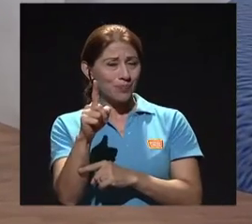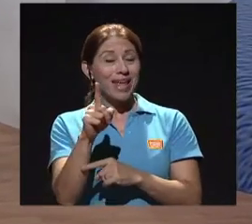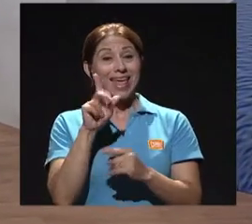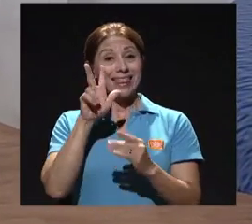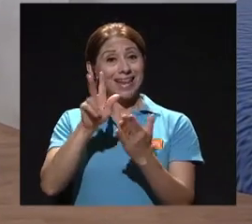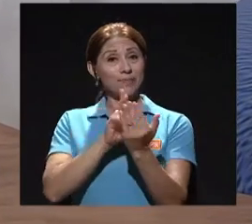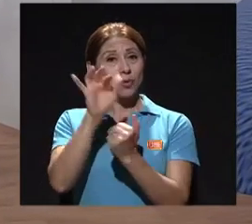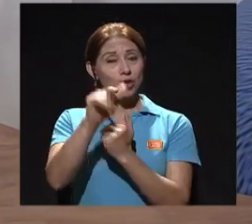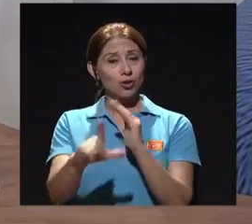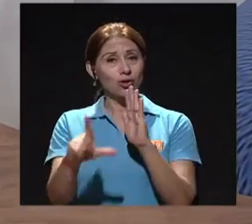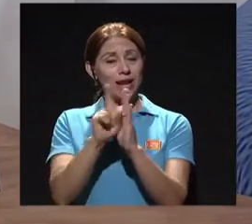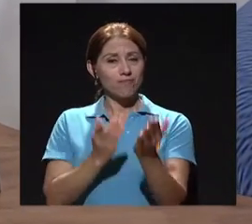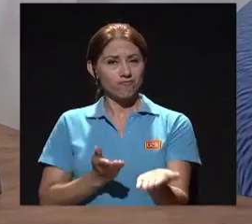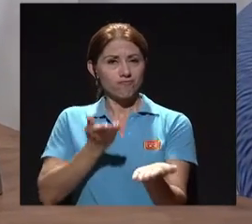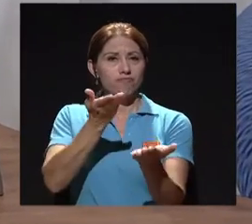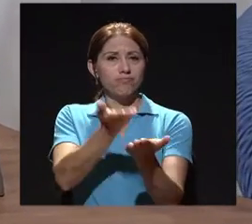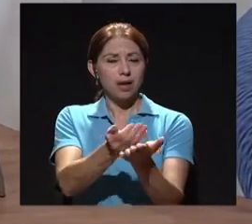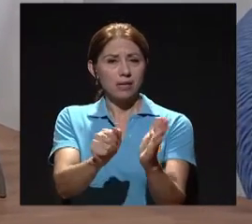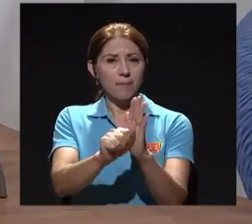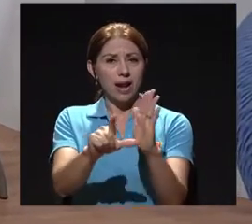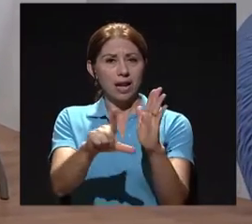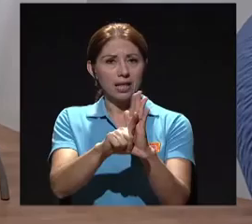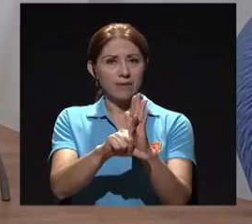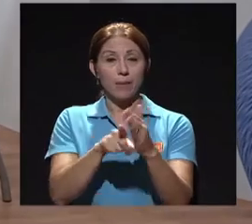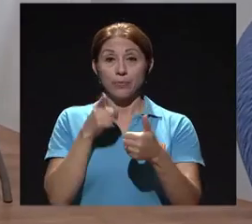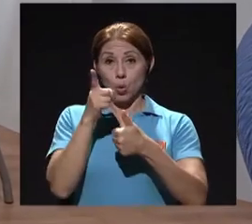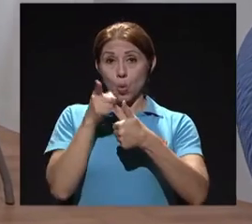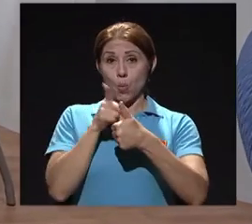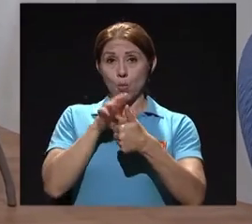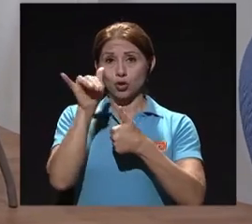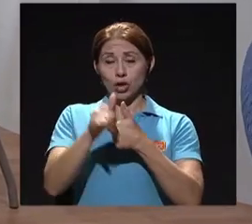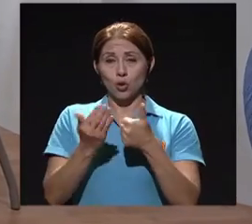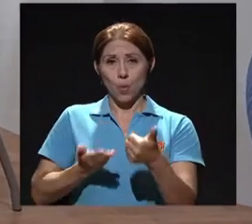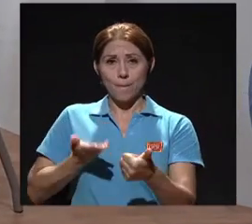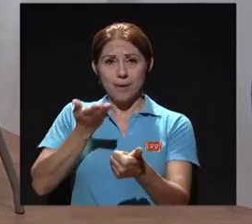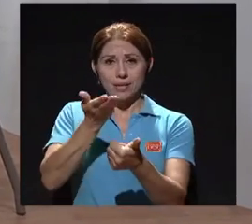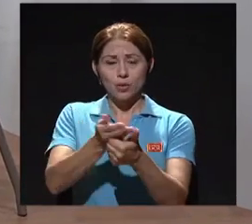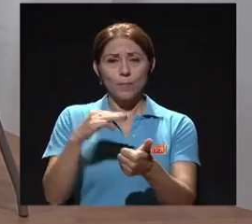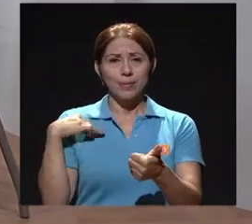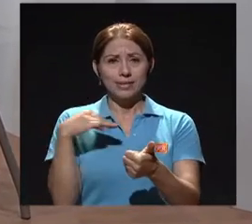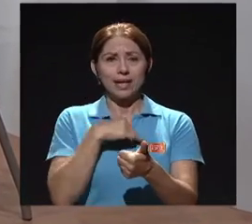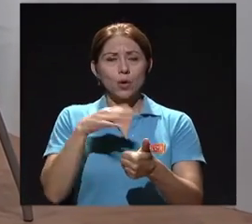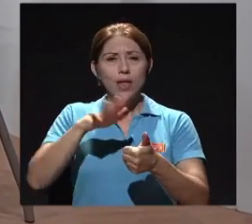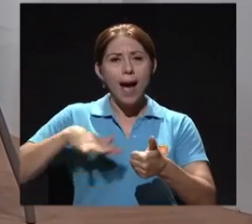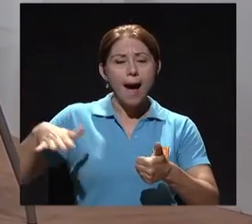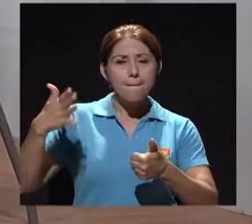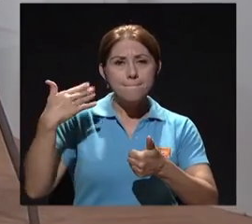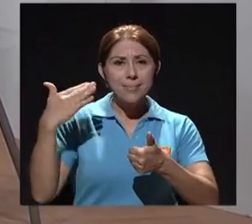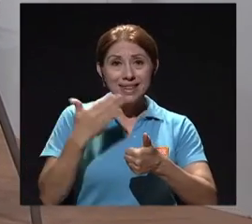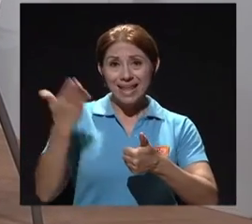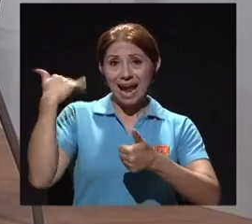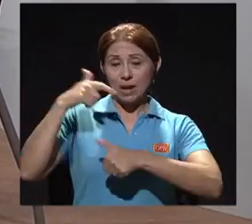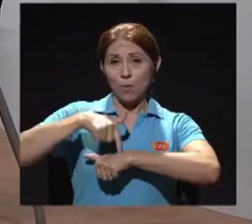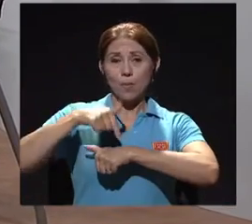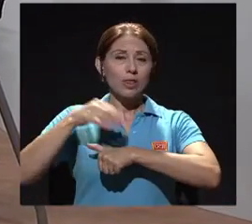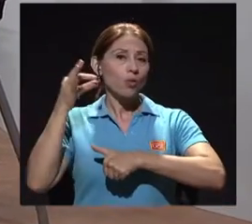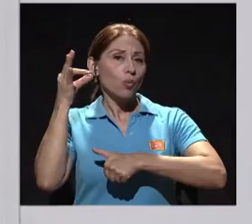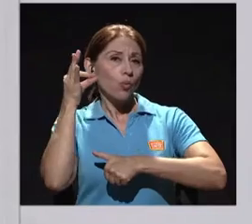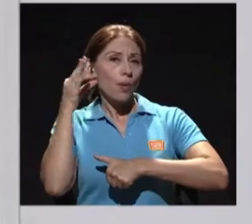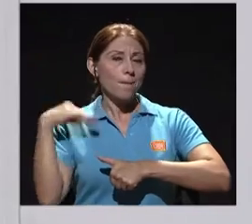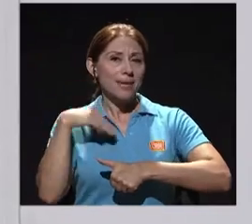uno presentado por el ministerio de ambiente en ese momento la ministra era elizabet